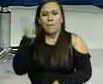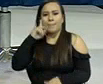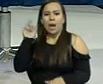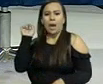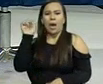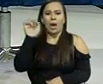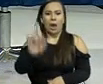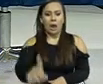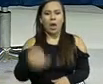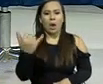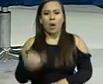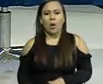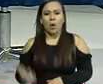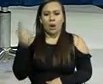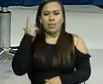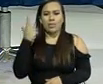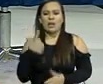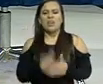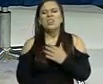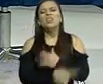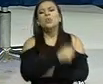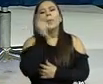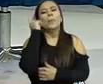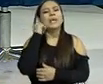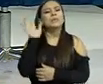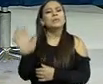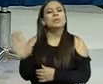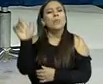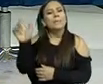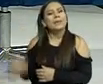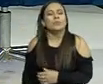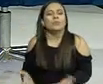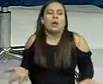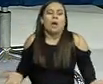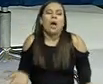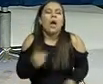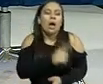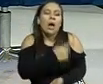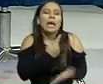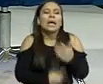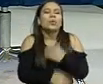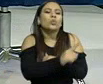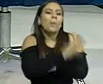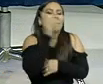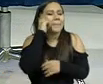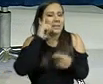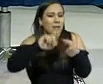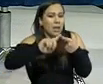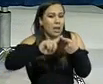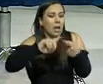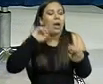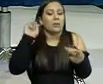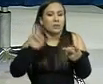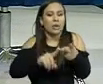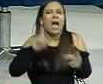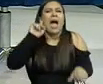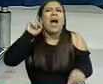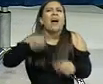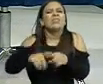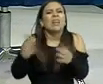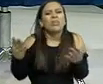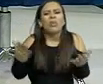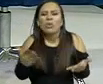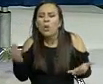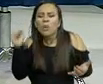organismo que hoy lidera qué expectativas tiene usted como asambleísta respecto de esta comparecencia por un lado y por otro lado hasta donde es